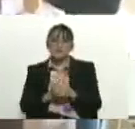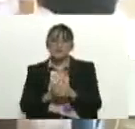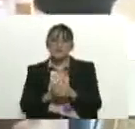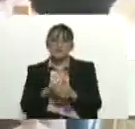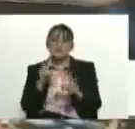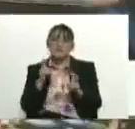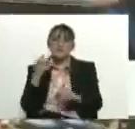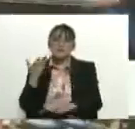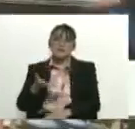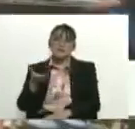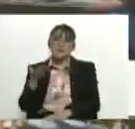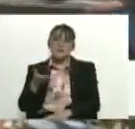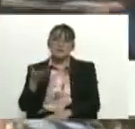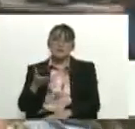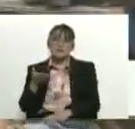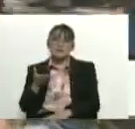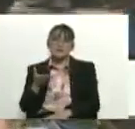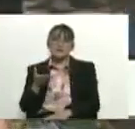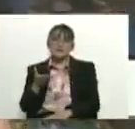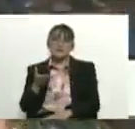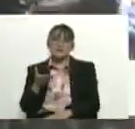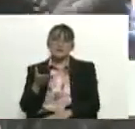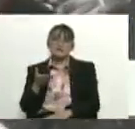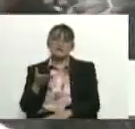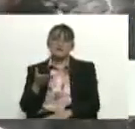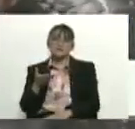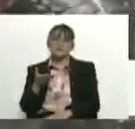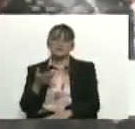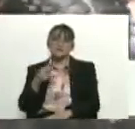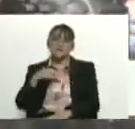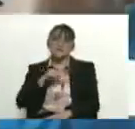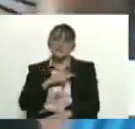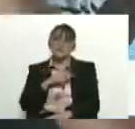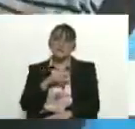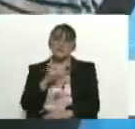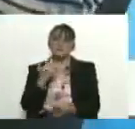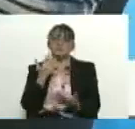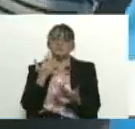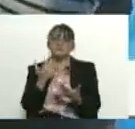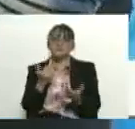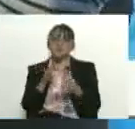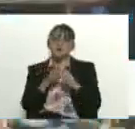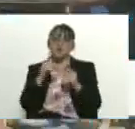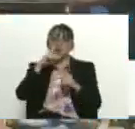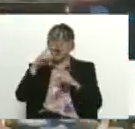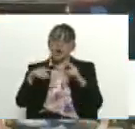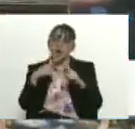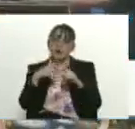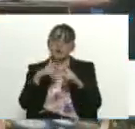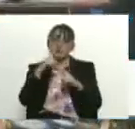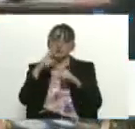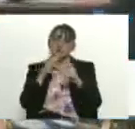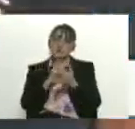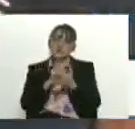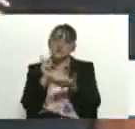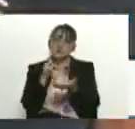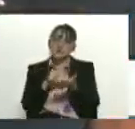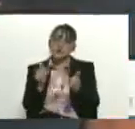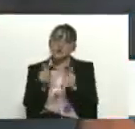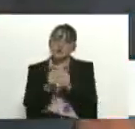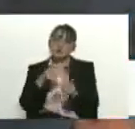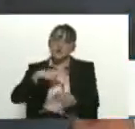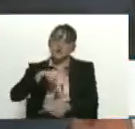y es muy importante muy bien muy bien De parte de él que se ha acordado nuevamente nosotros de valor Pues todos los años siempre ha venido y siempre ha estado con nosotros